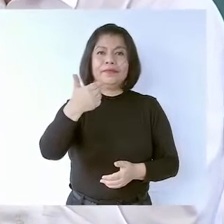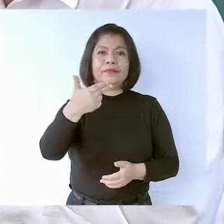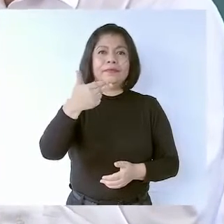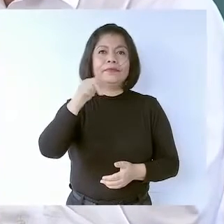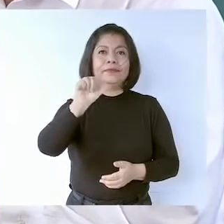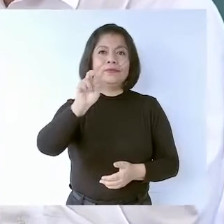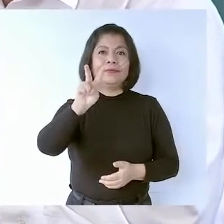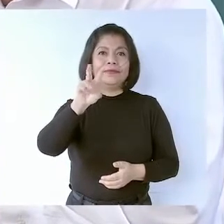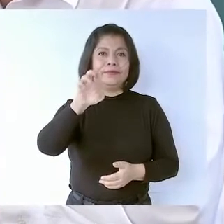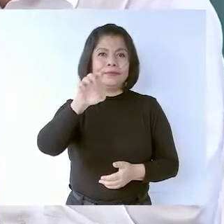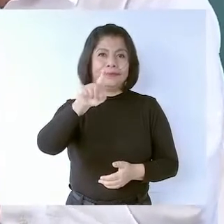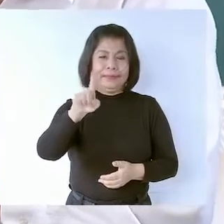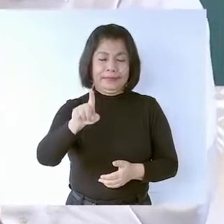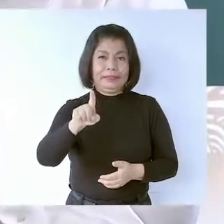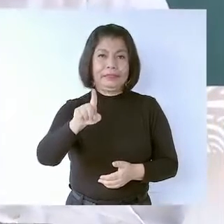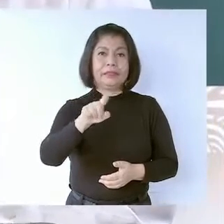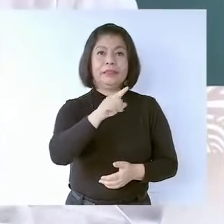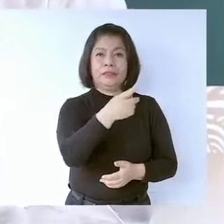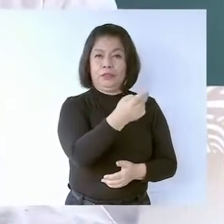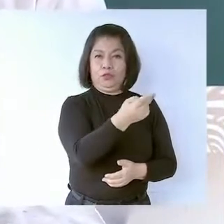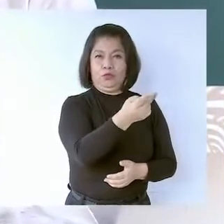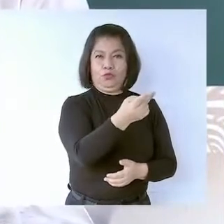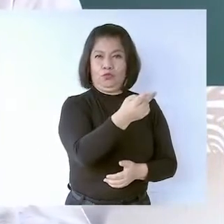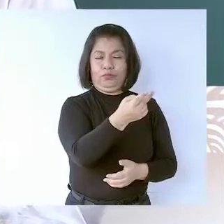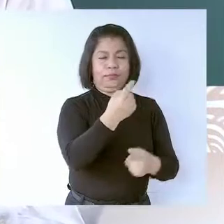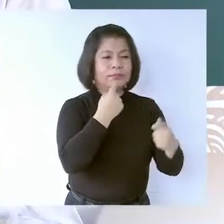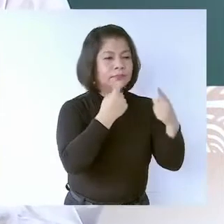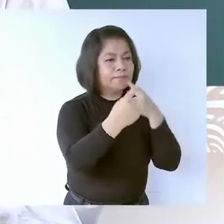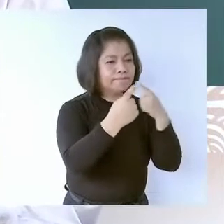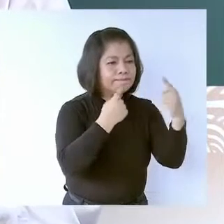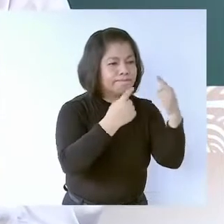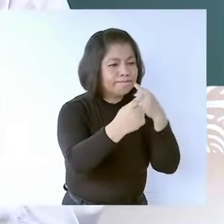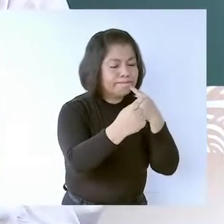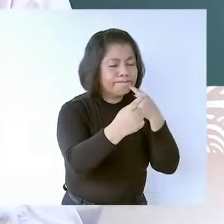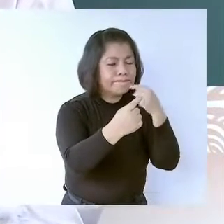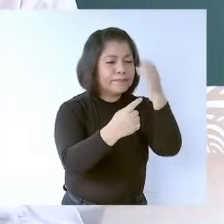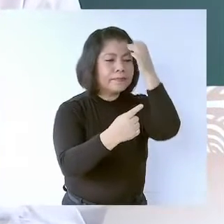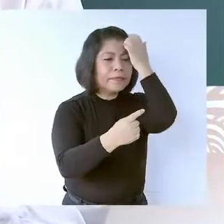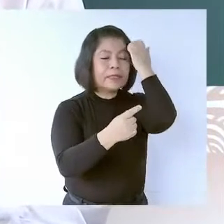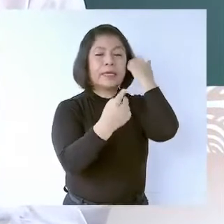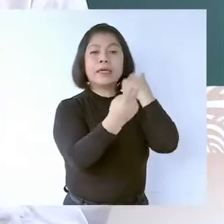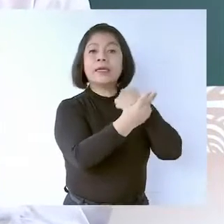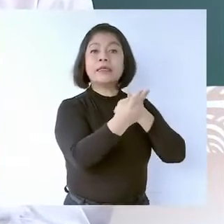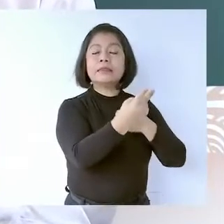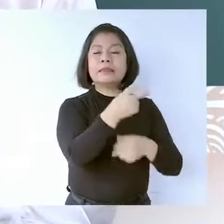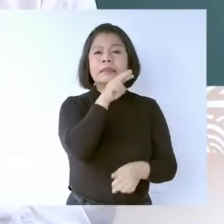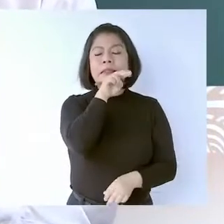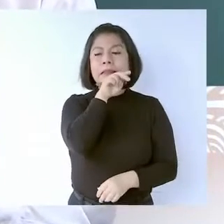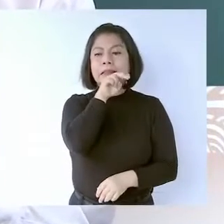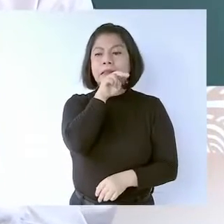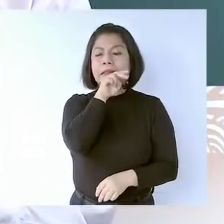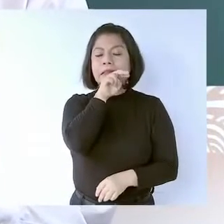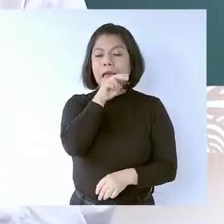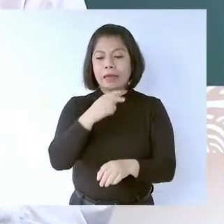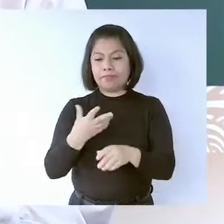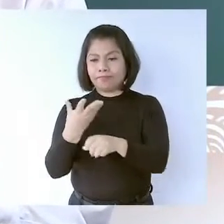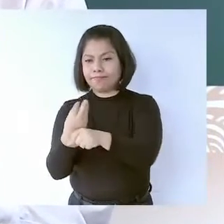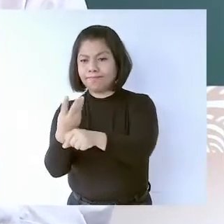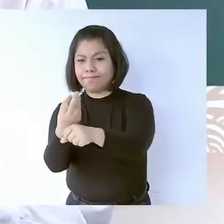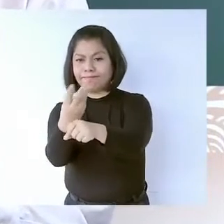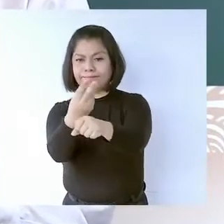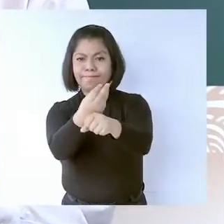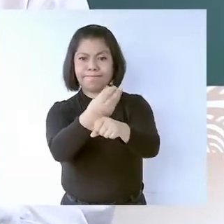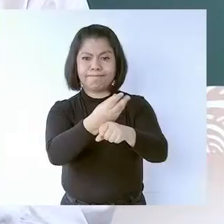él expresando la preocupación de la afectación que podría generar la obra,